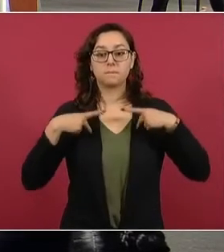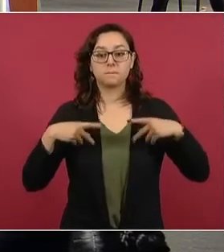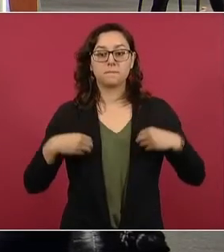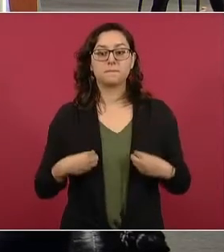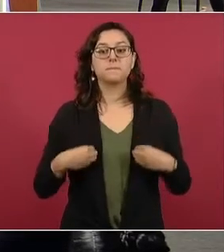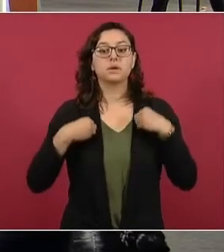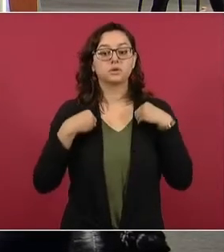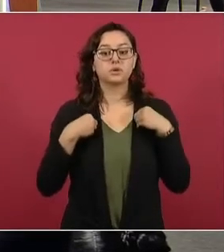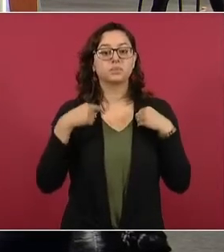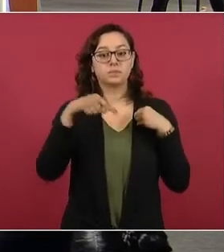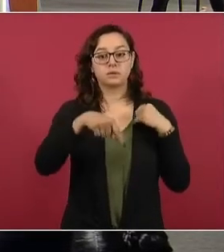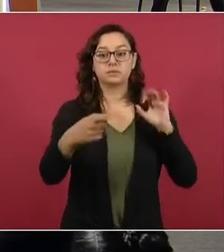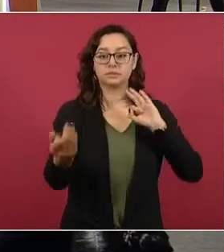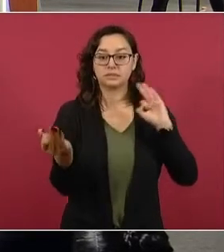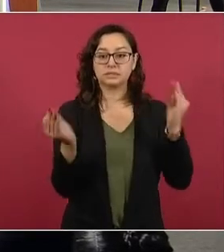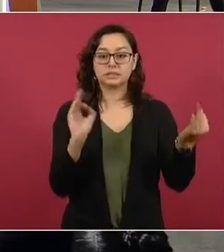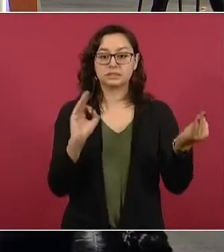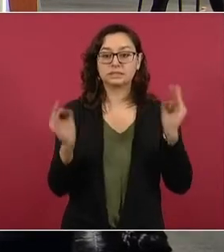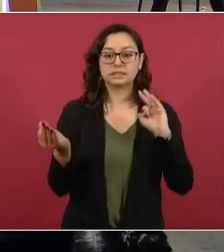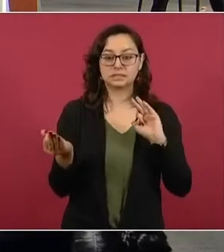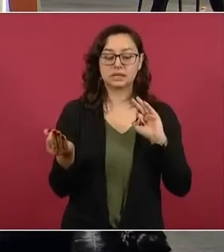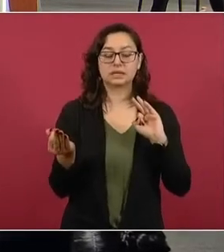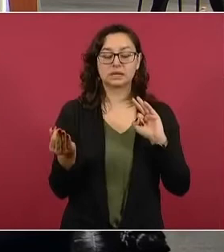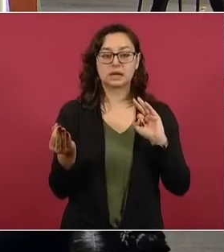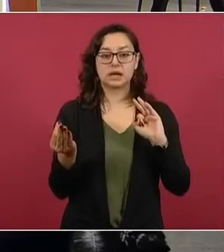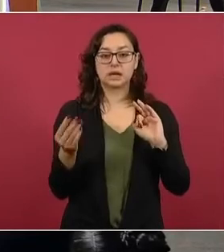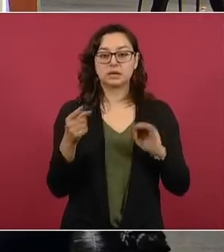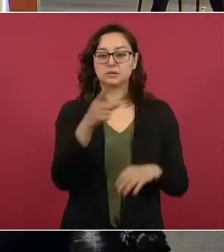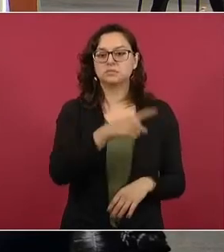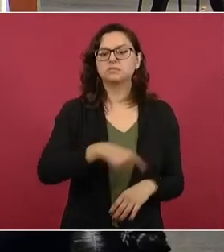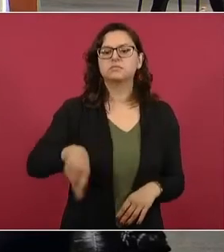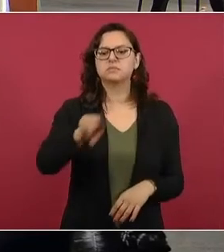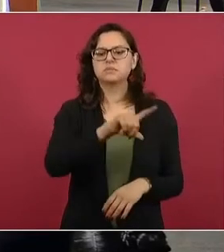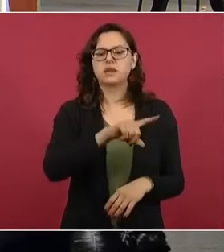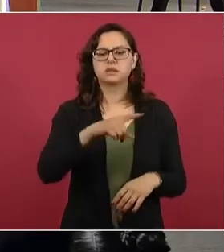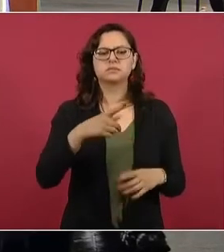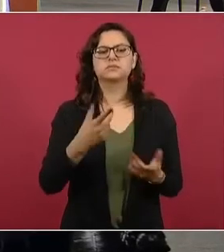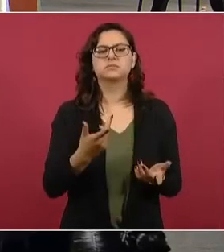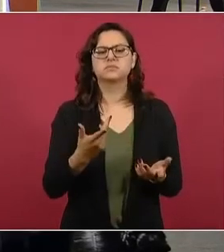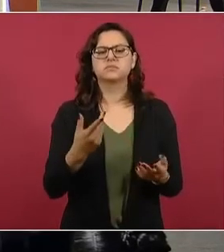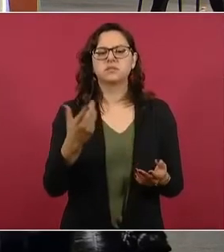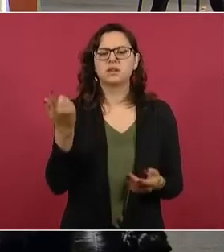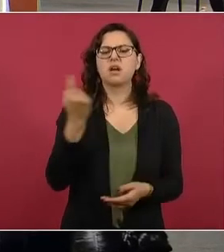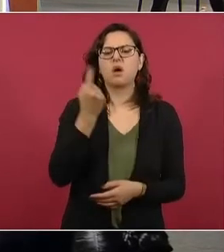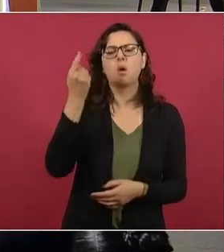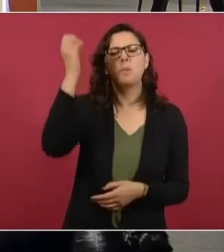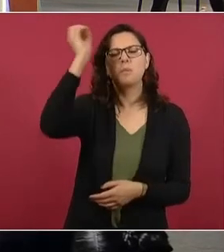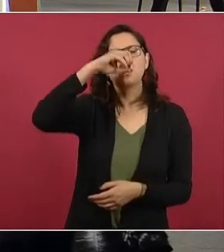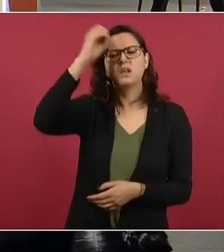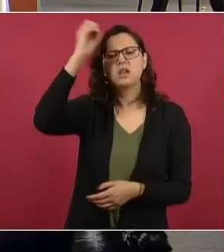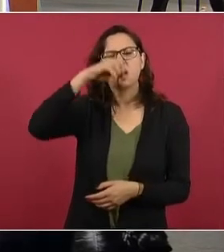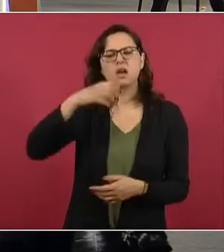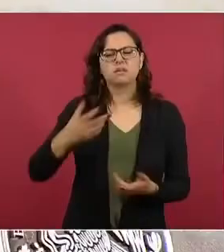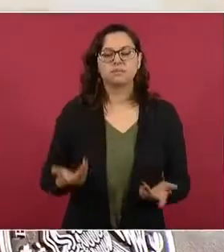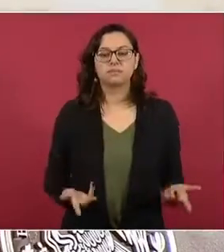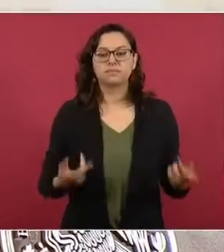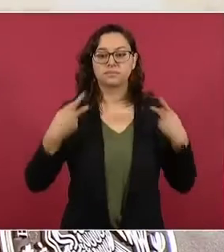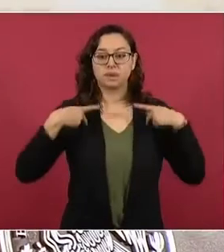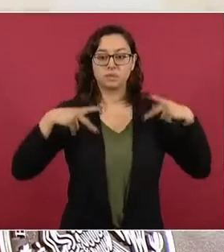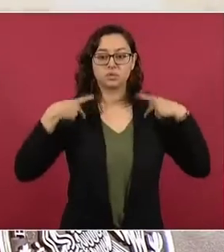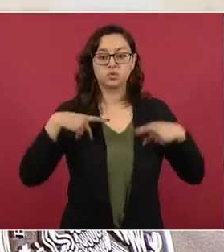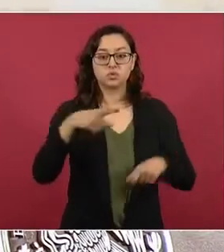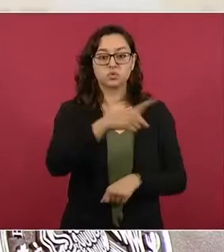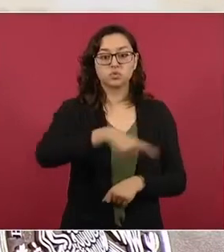nada más para que tengan la idea, Claro. ellos viven de los cenotes y cuidan